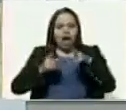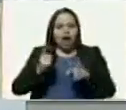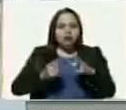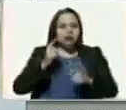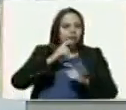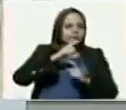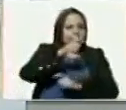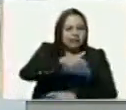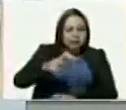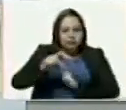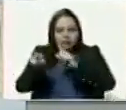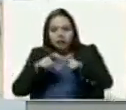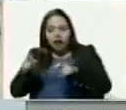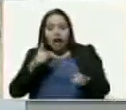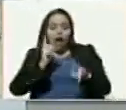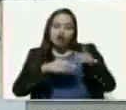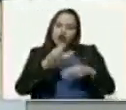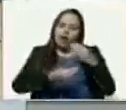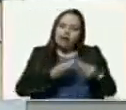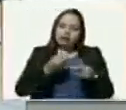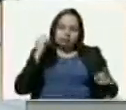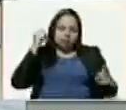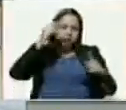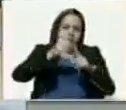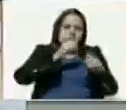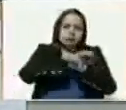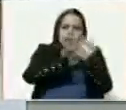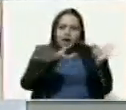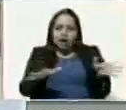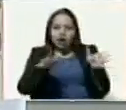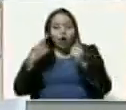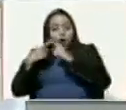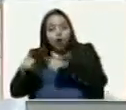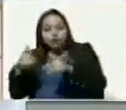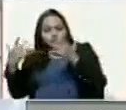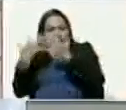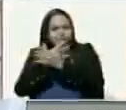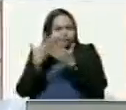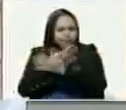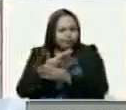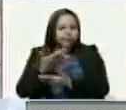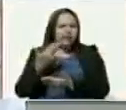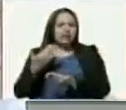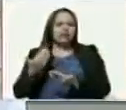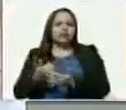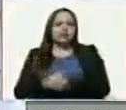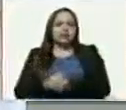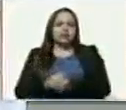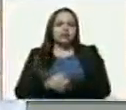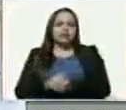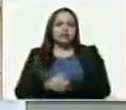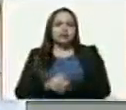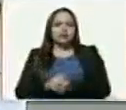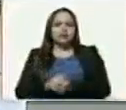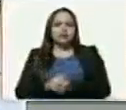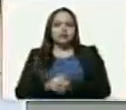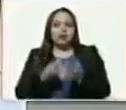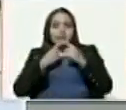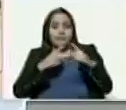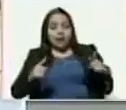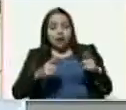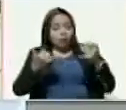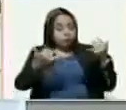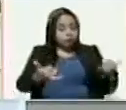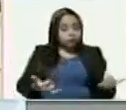consideraciones. Algunos sí ya lo hacen con más precisión, otros todavía tienen algún nivel de confusión, no sé si es voluntaria, pero en la